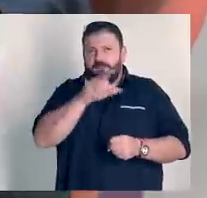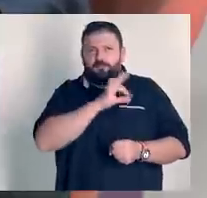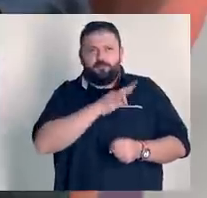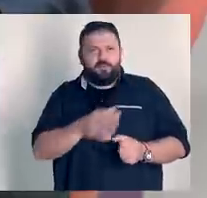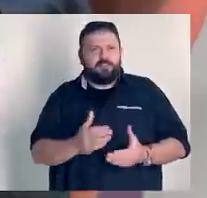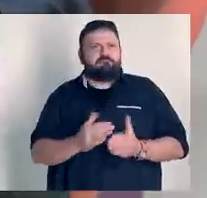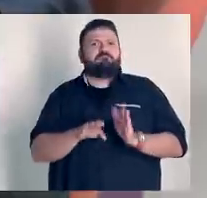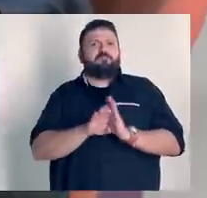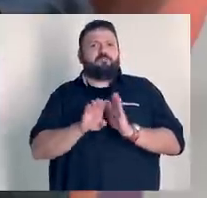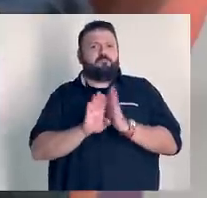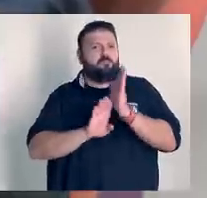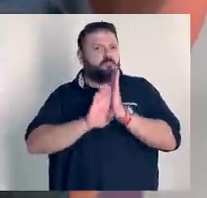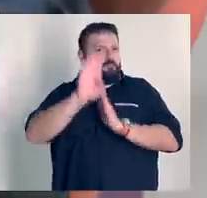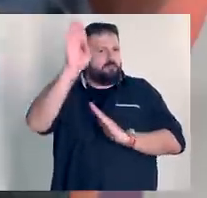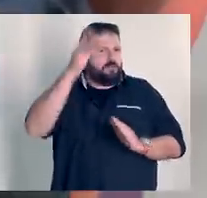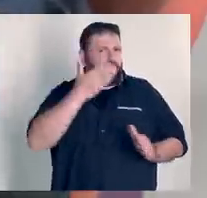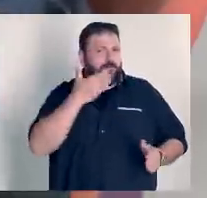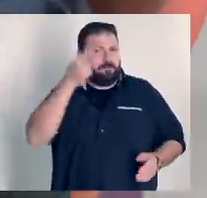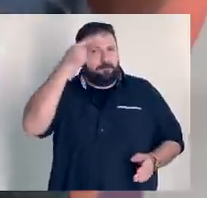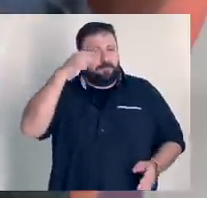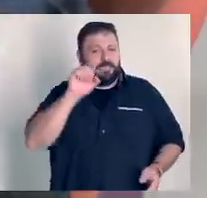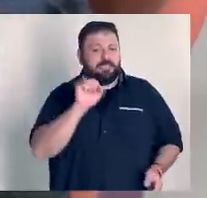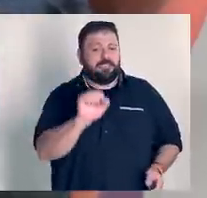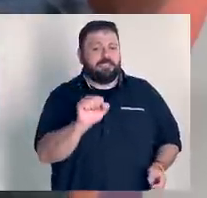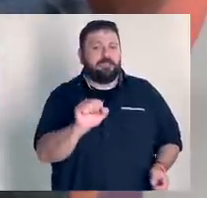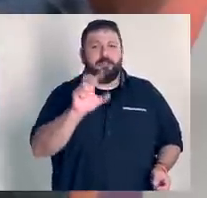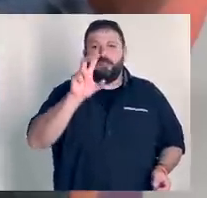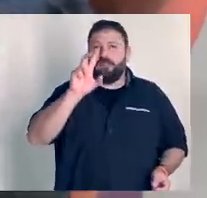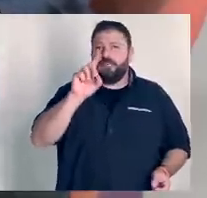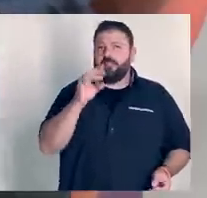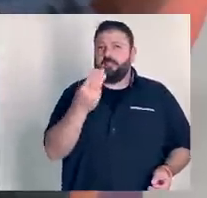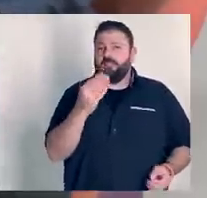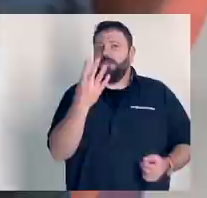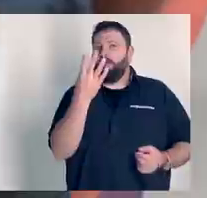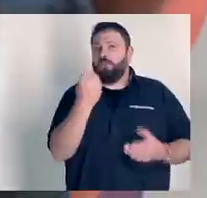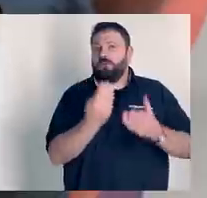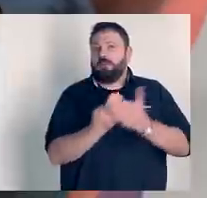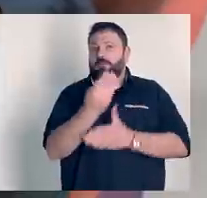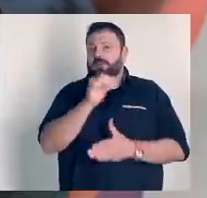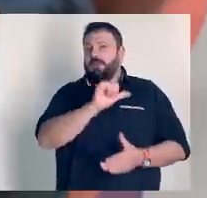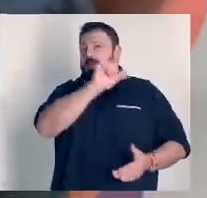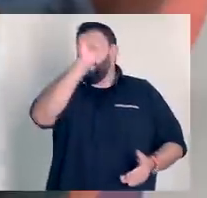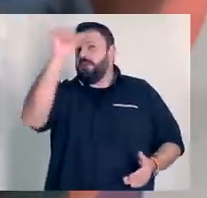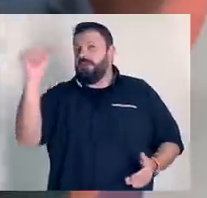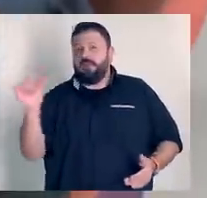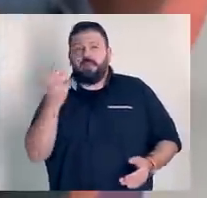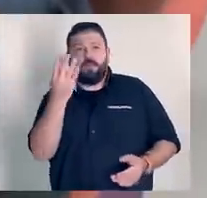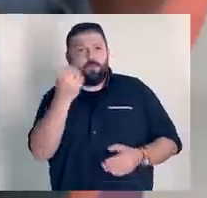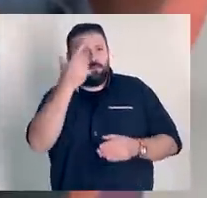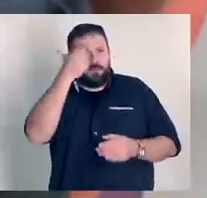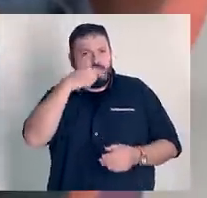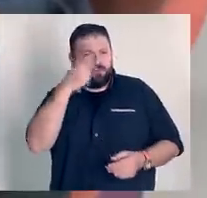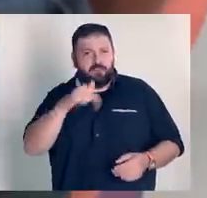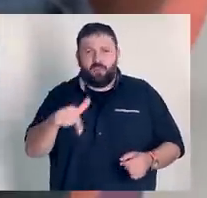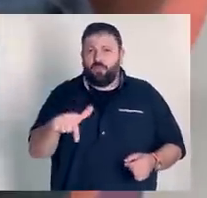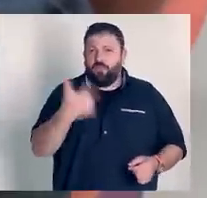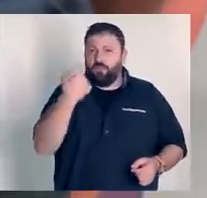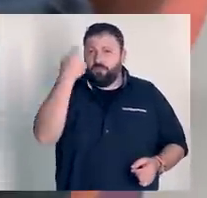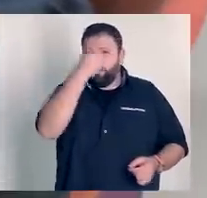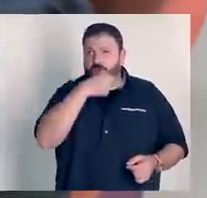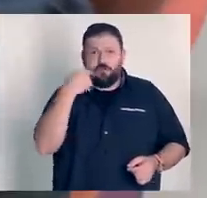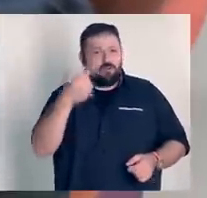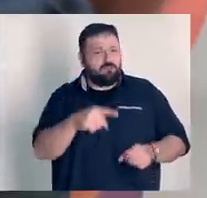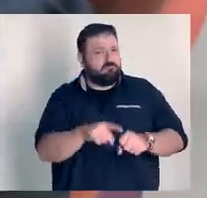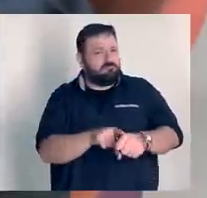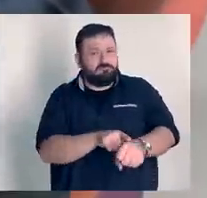es este sábado 30 de mayo, de 9 de la mañana a 9 de la noche. Son 12 horas continuas que vamos a estar hablando enteramente